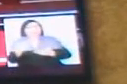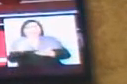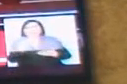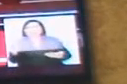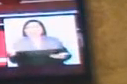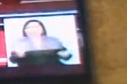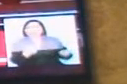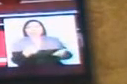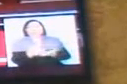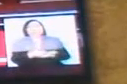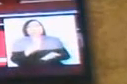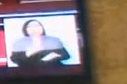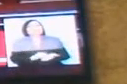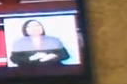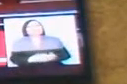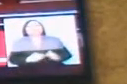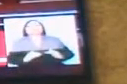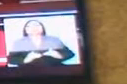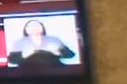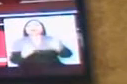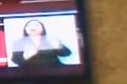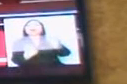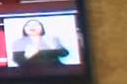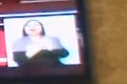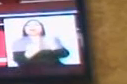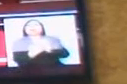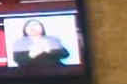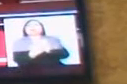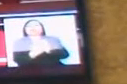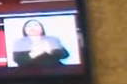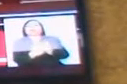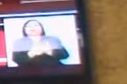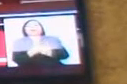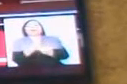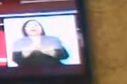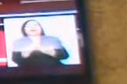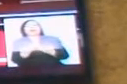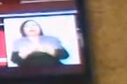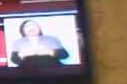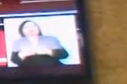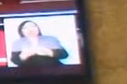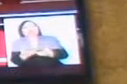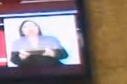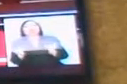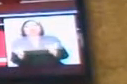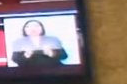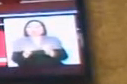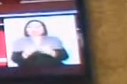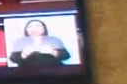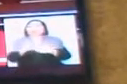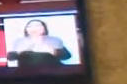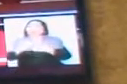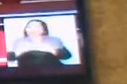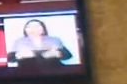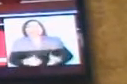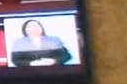de los emprendedores y apoyaremos a nuestras pequeñas y medianas empresas.